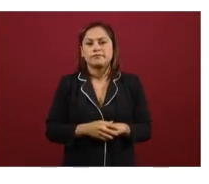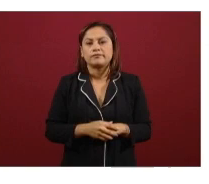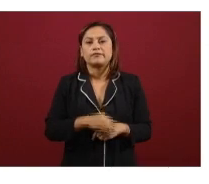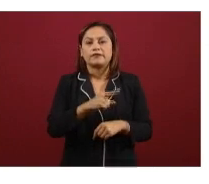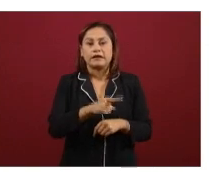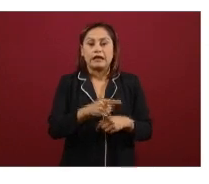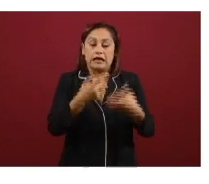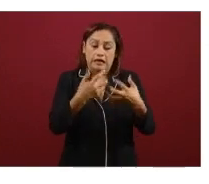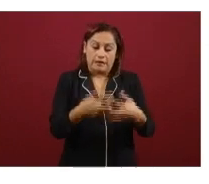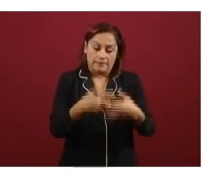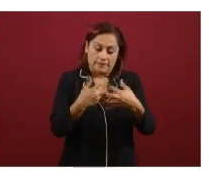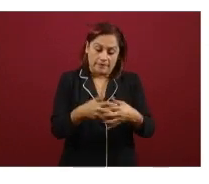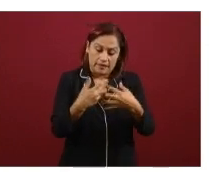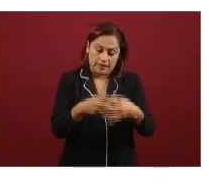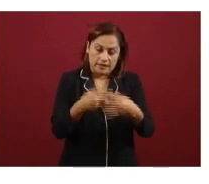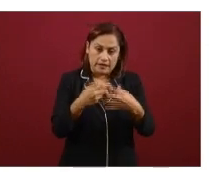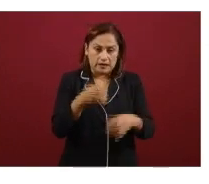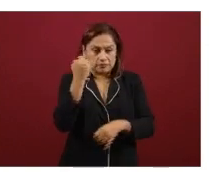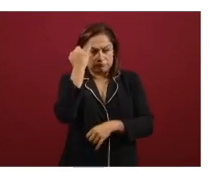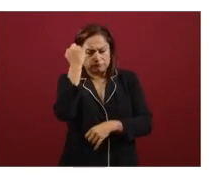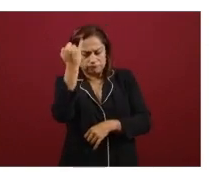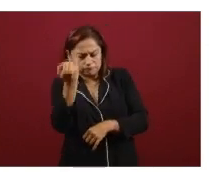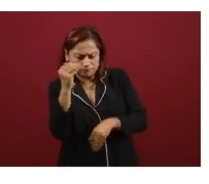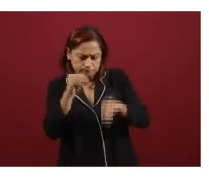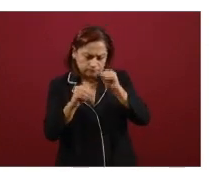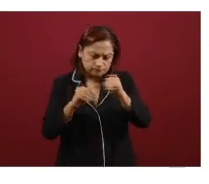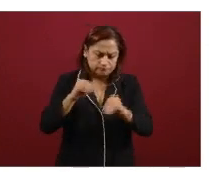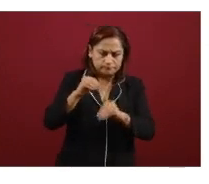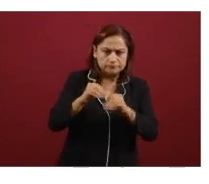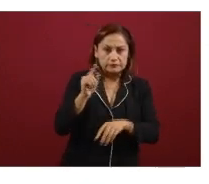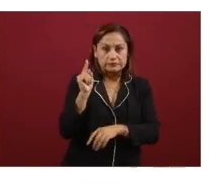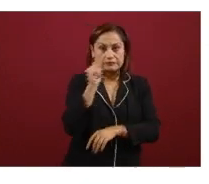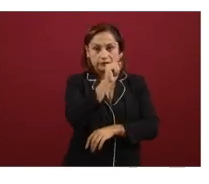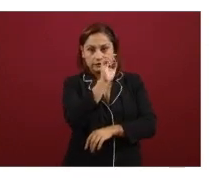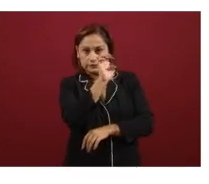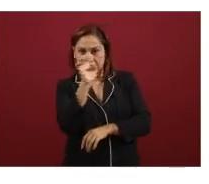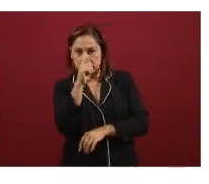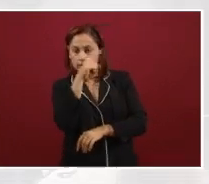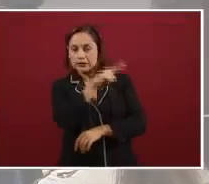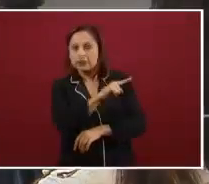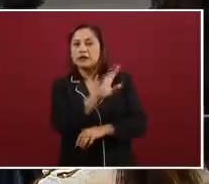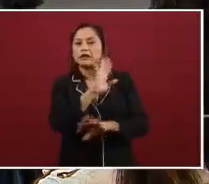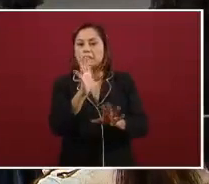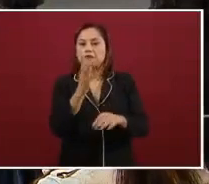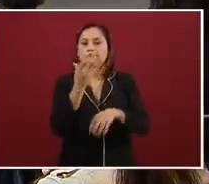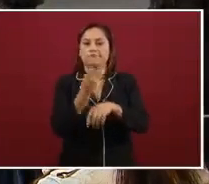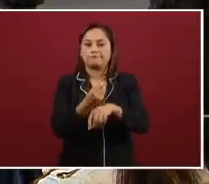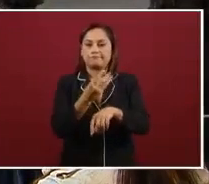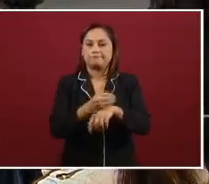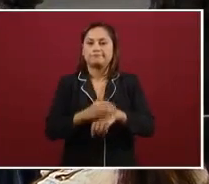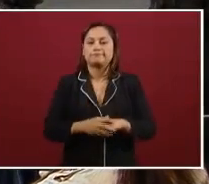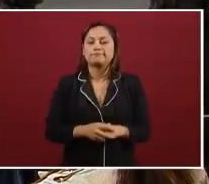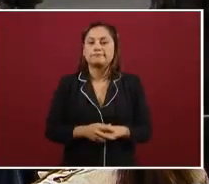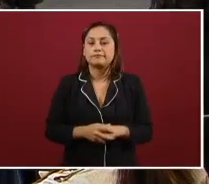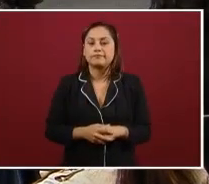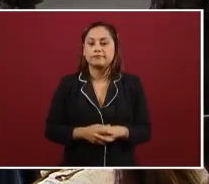maquinaria para repararlo en los talleres de Marina allá en Ensenada, por lo pronto. La que sigue, por favor. La que